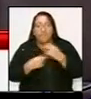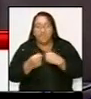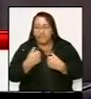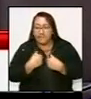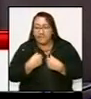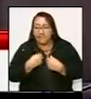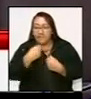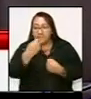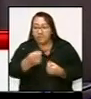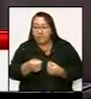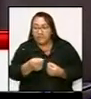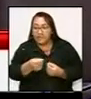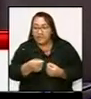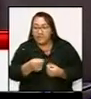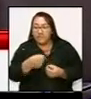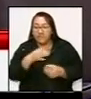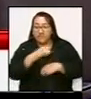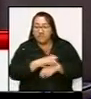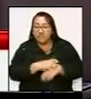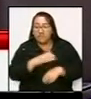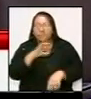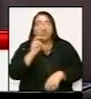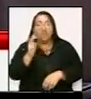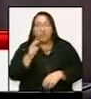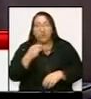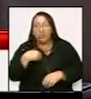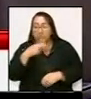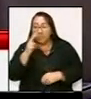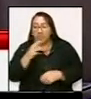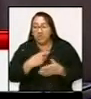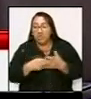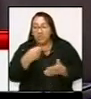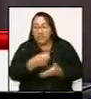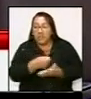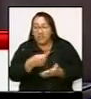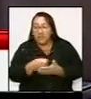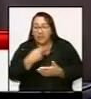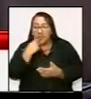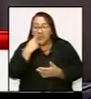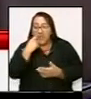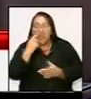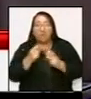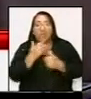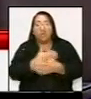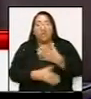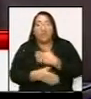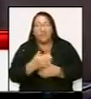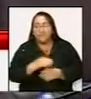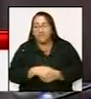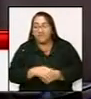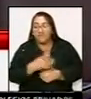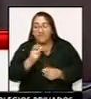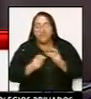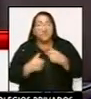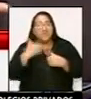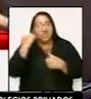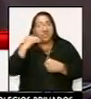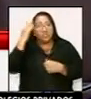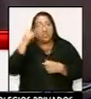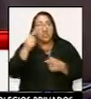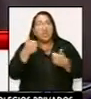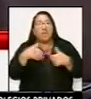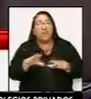den a mí, tienen que ir a dar médicos, profesores, nuestros maestros que sean pagados, nuestras personas con discapacidad, nuestras personas adultos mayores